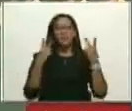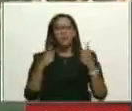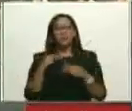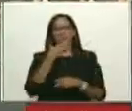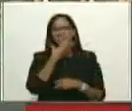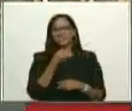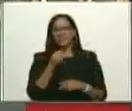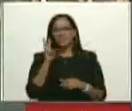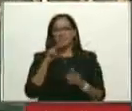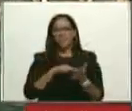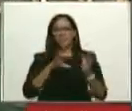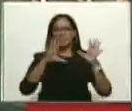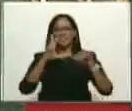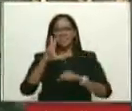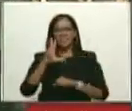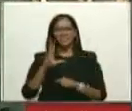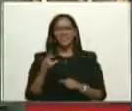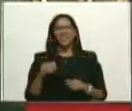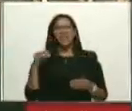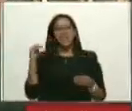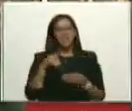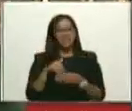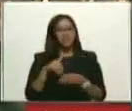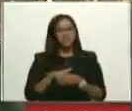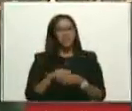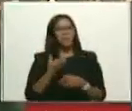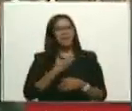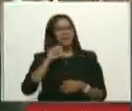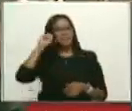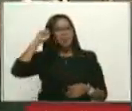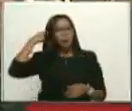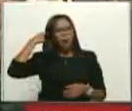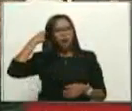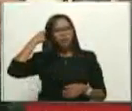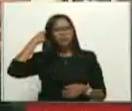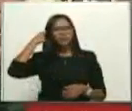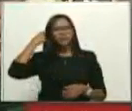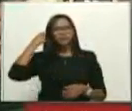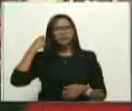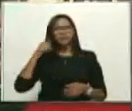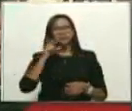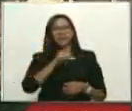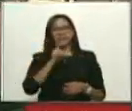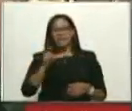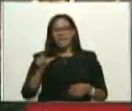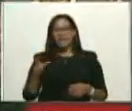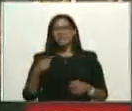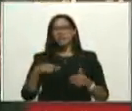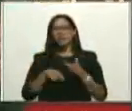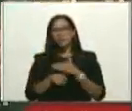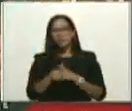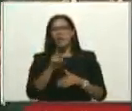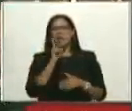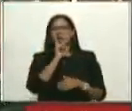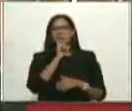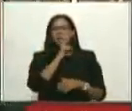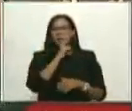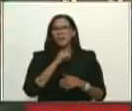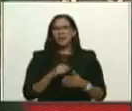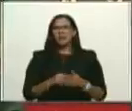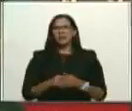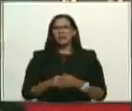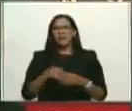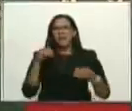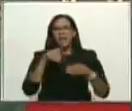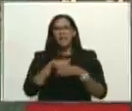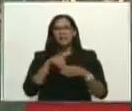de 2013, en las elecciones para alcalde. ¿Ustedes se acuerdan? Cuando esta gente salió a llamar que las elecciones